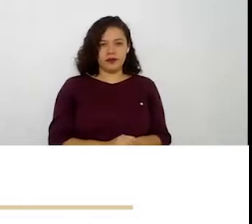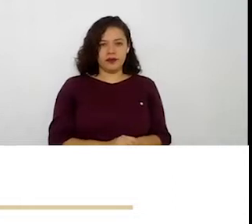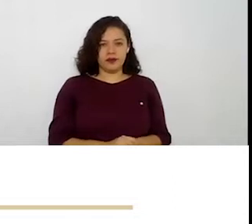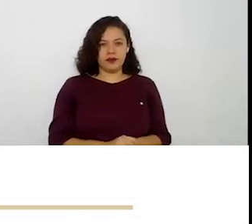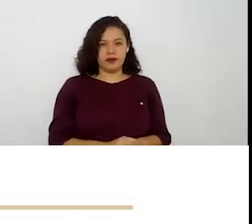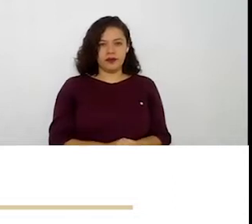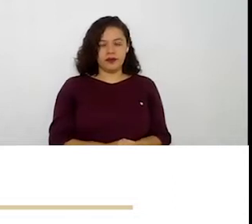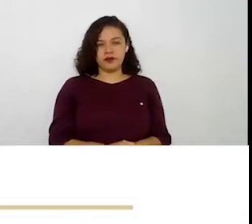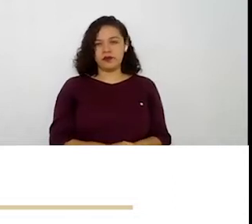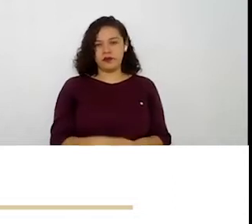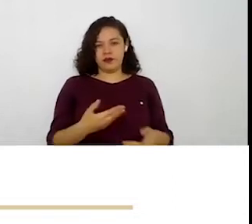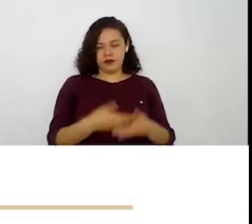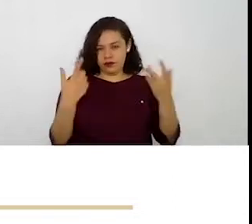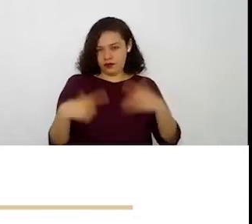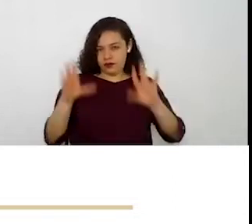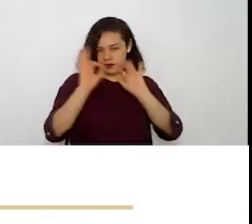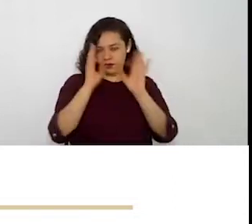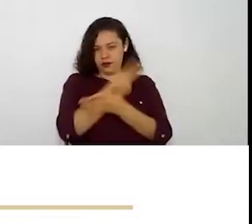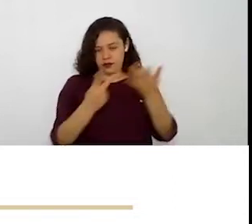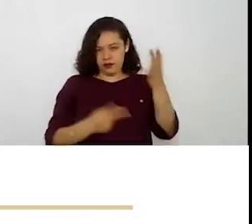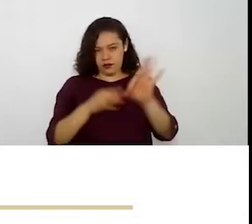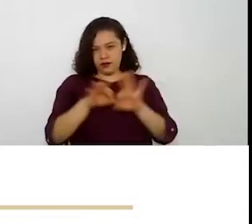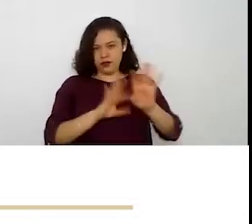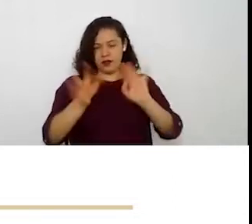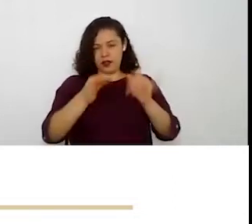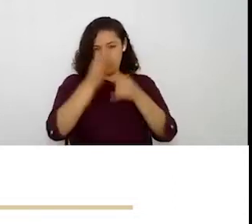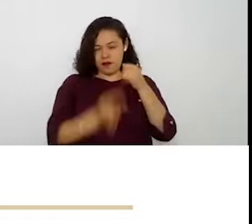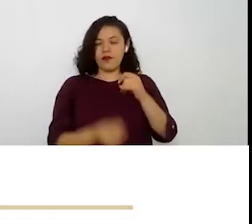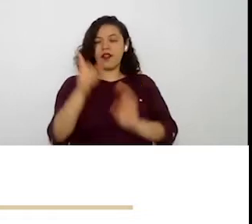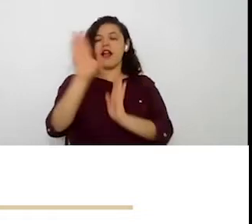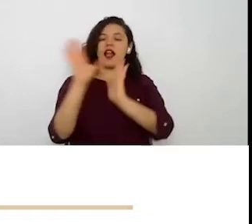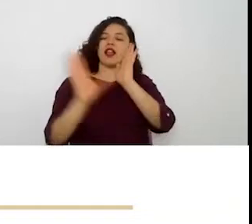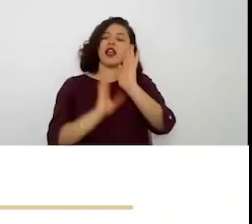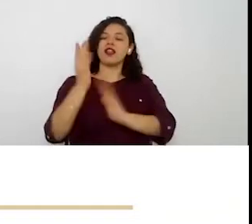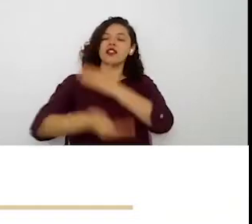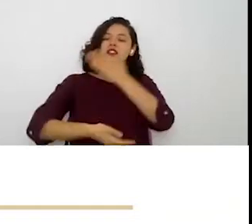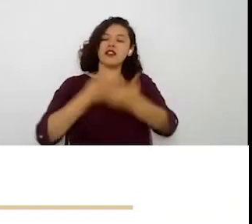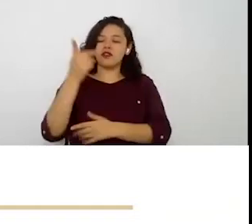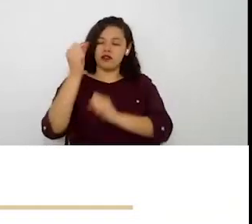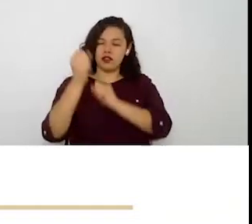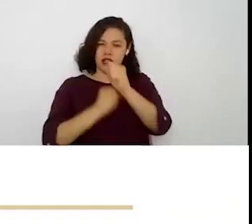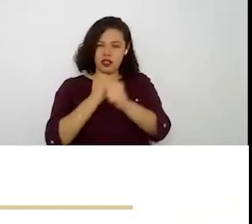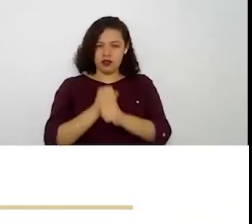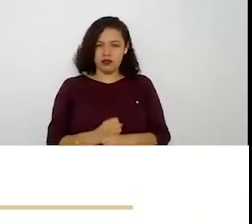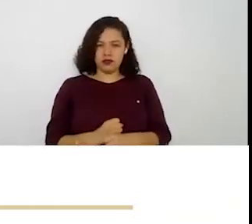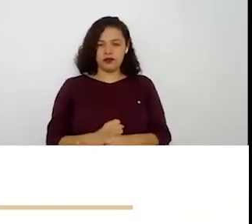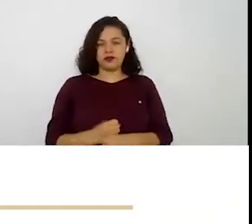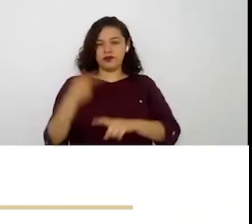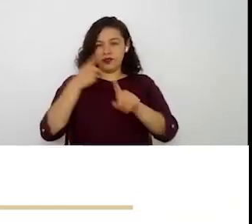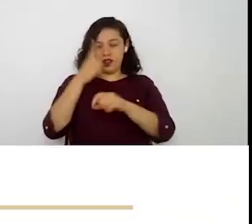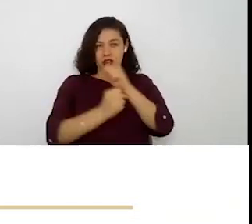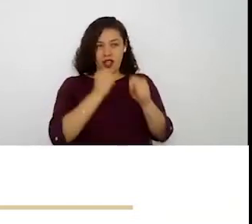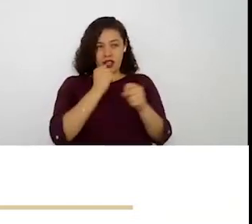esta estructura el programa de trabajo llegamos al final que es la proyección anual de servicios esta proyección anual nos permite